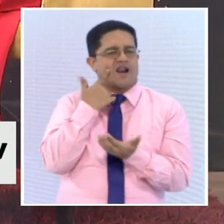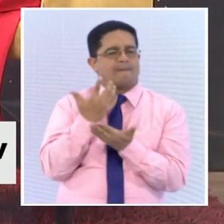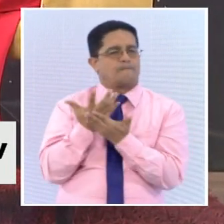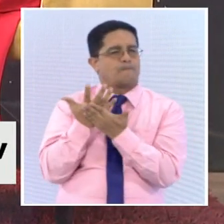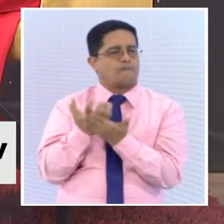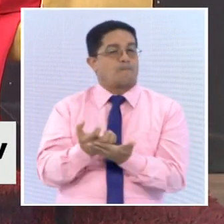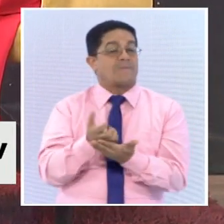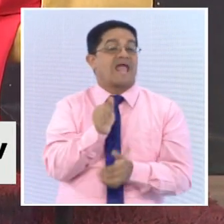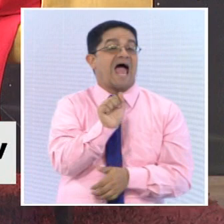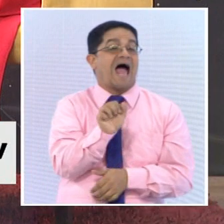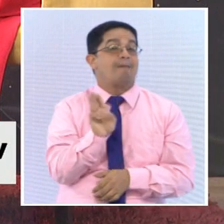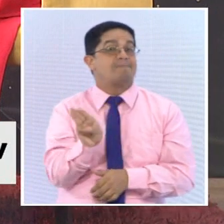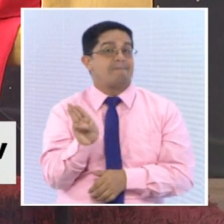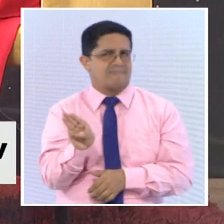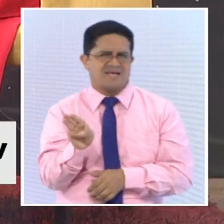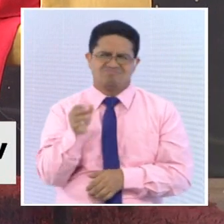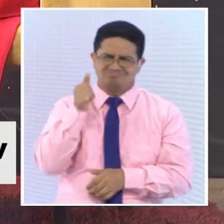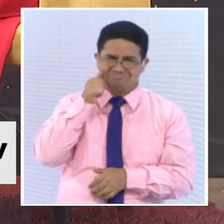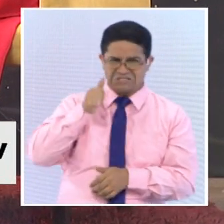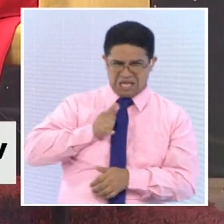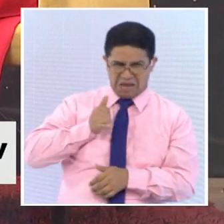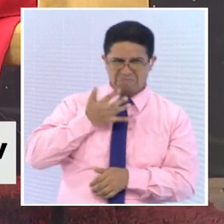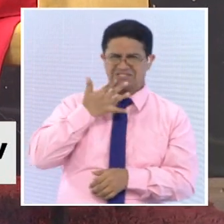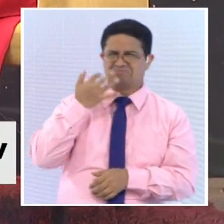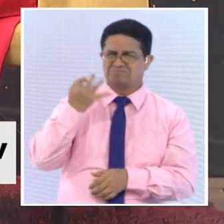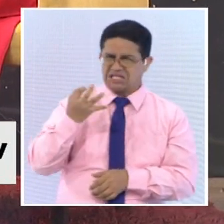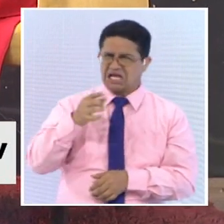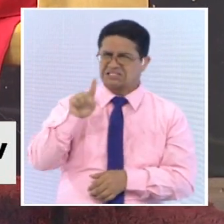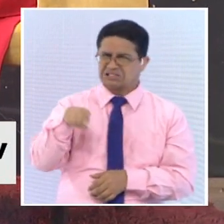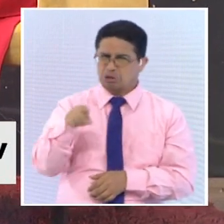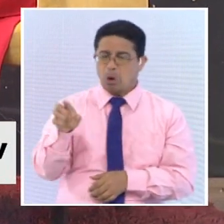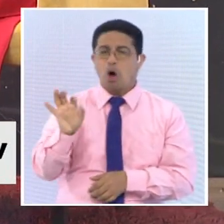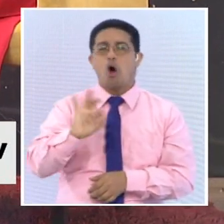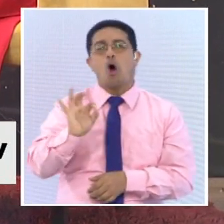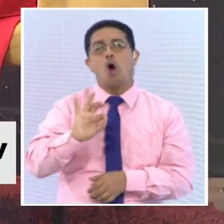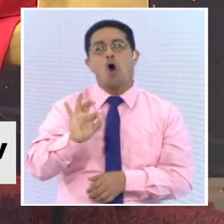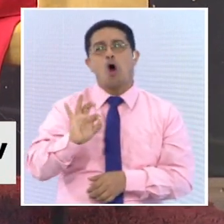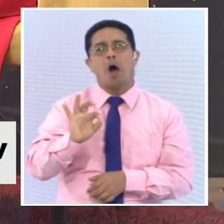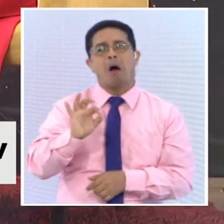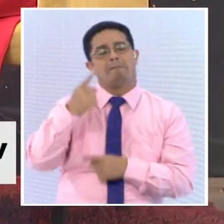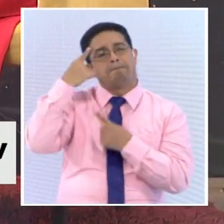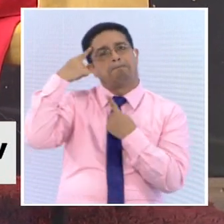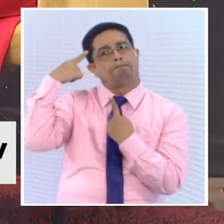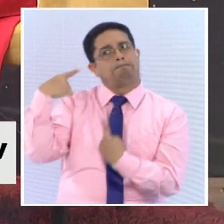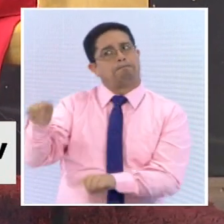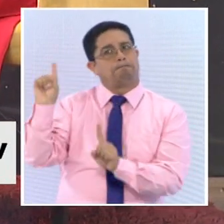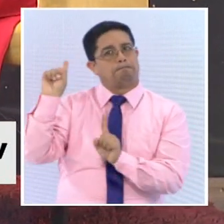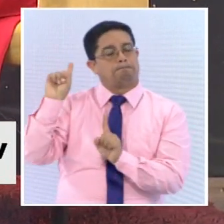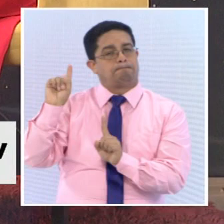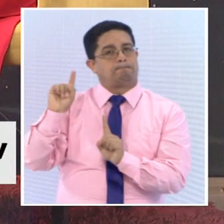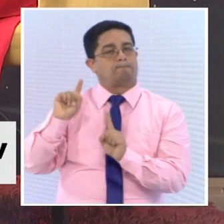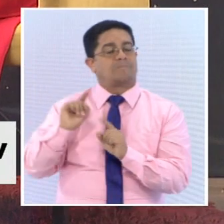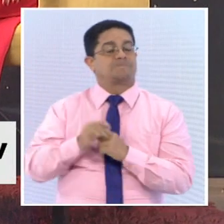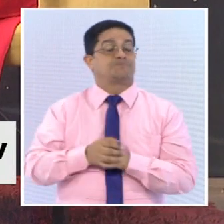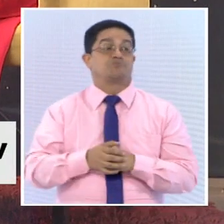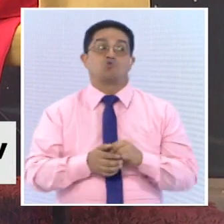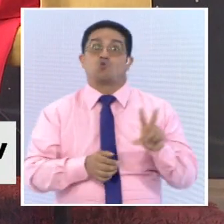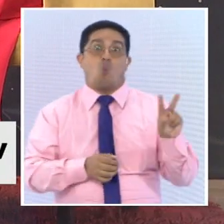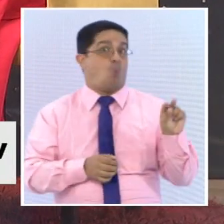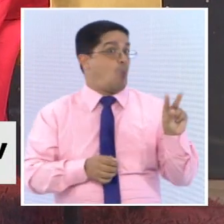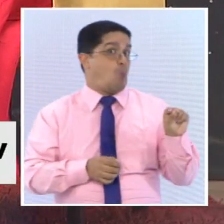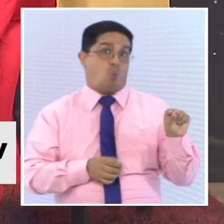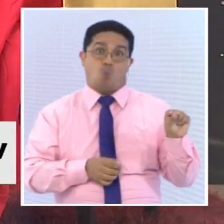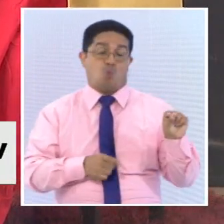de verdad sí me van a estar llamando, de verdad sí me van a monitorear o me van a dejar solamente a la parte tecnológica. No, la idea